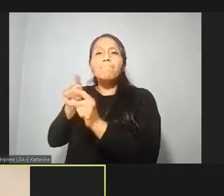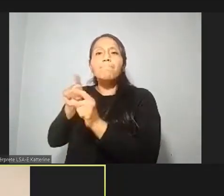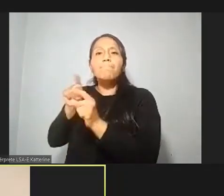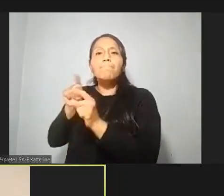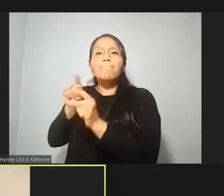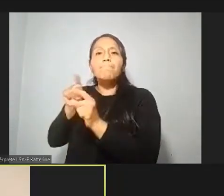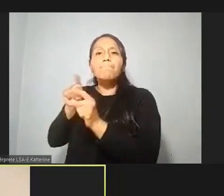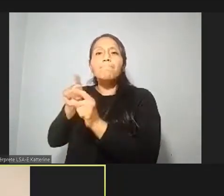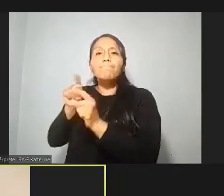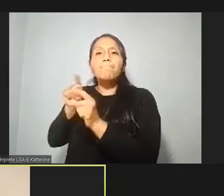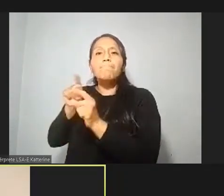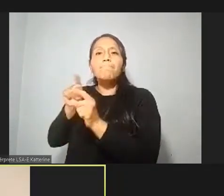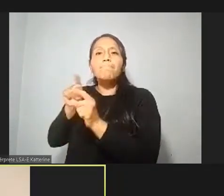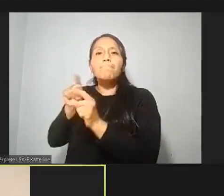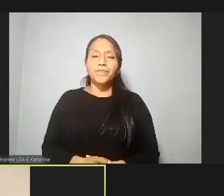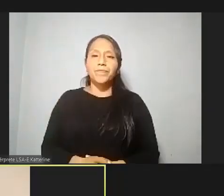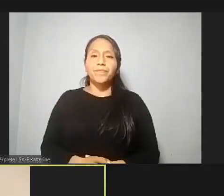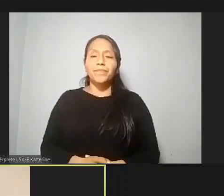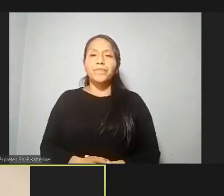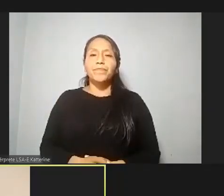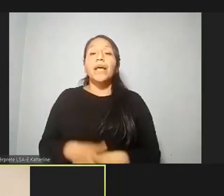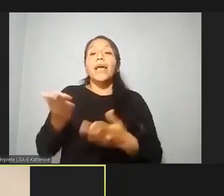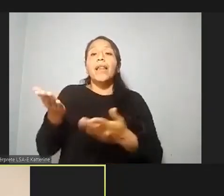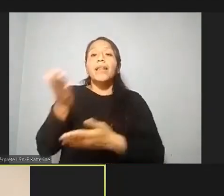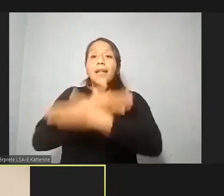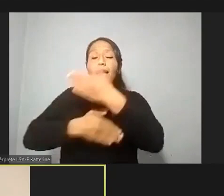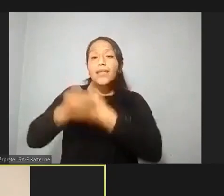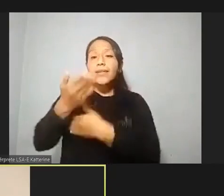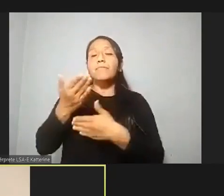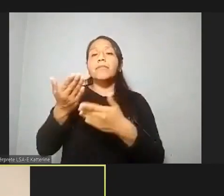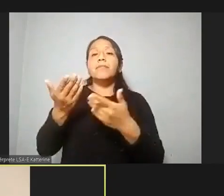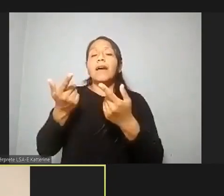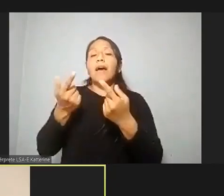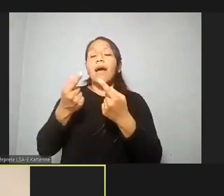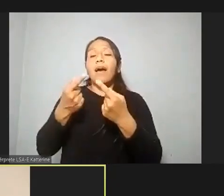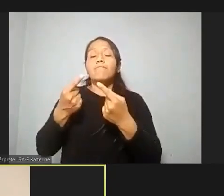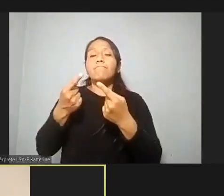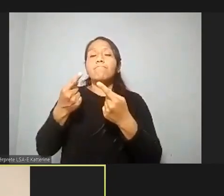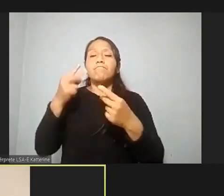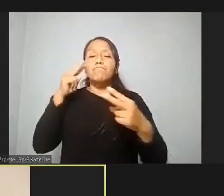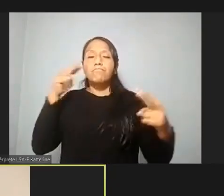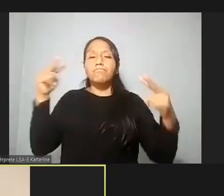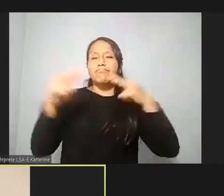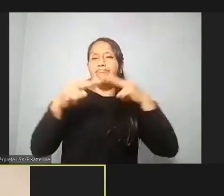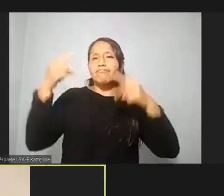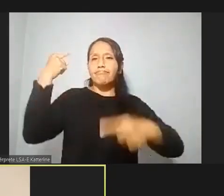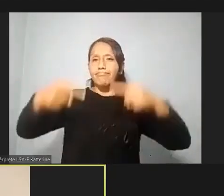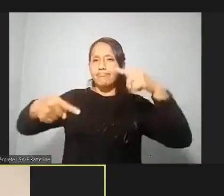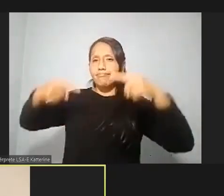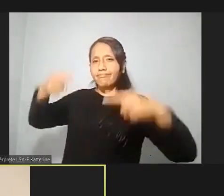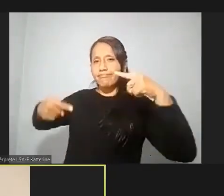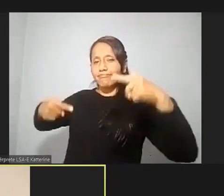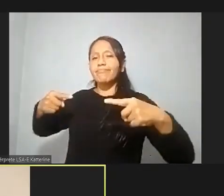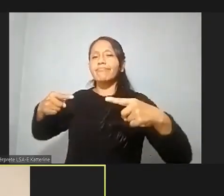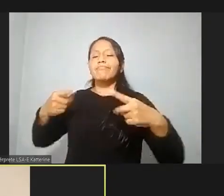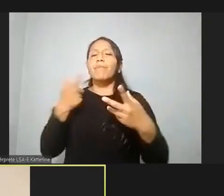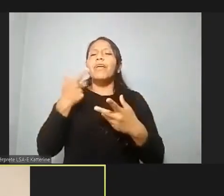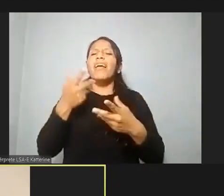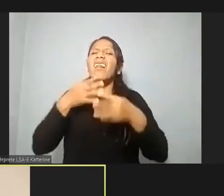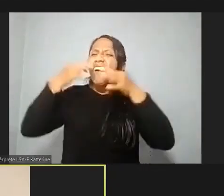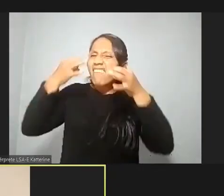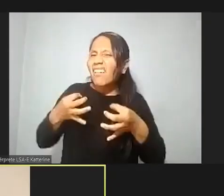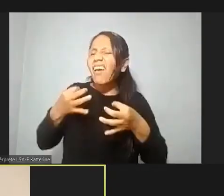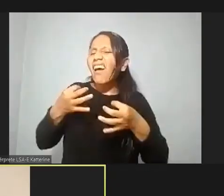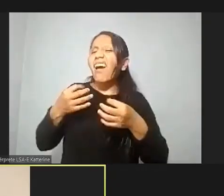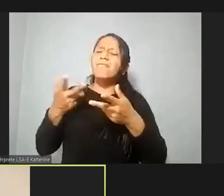ponencia personal la discapacidad desde la mirada interseccional, porque considero un grave error el no concebirla